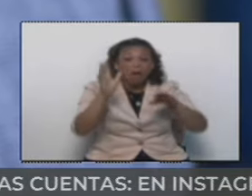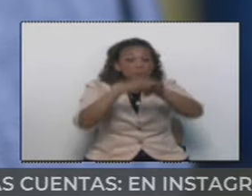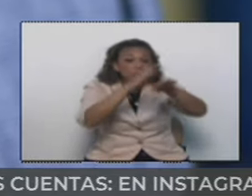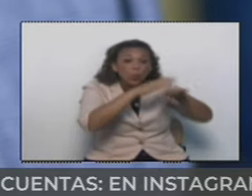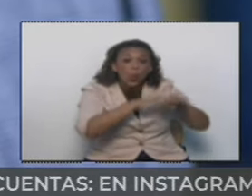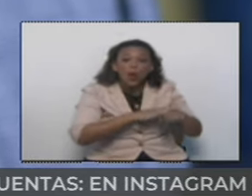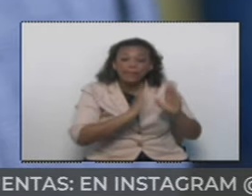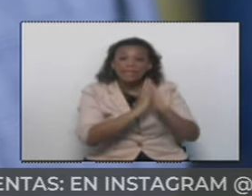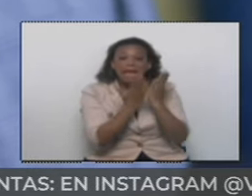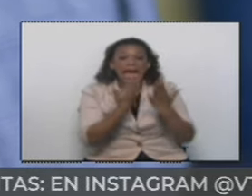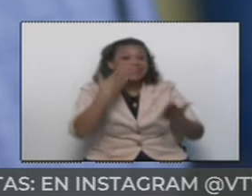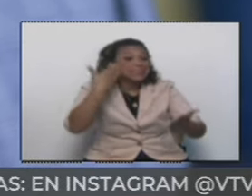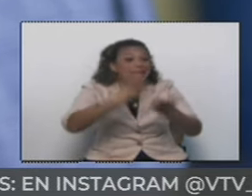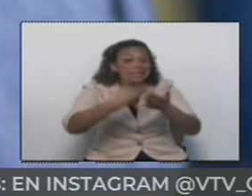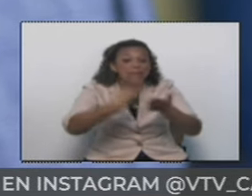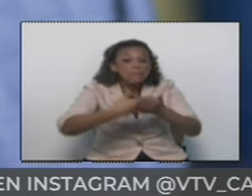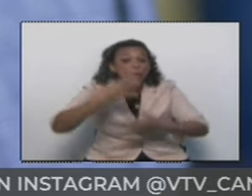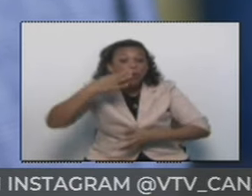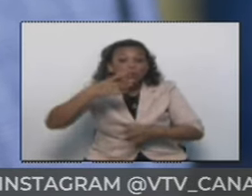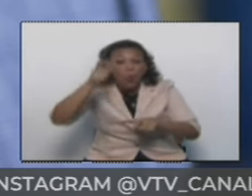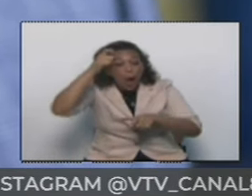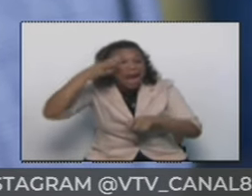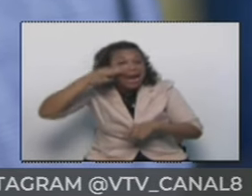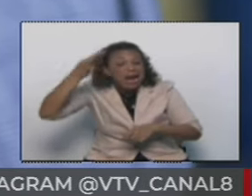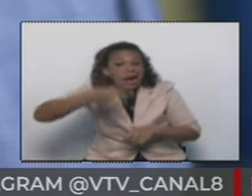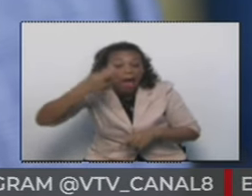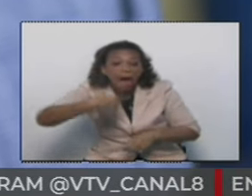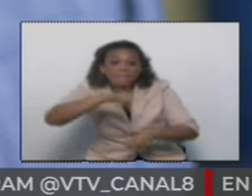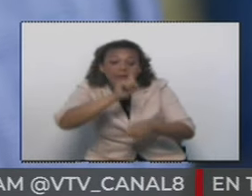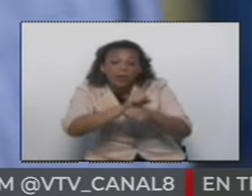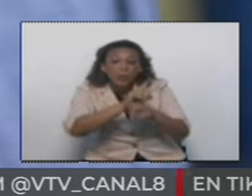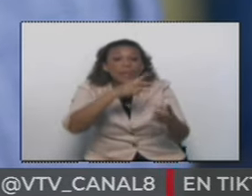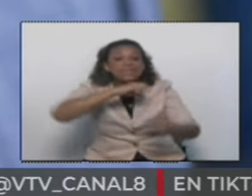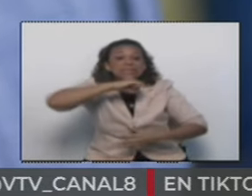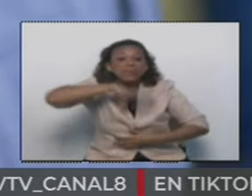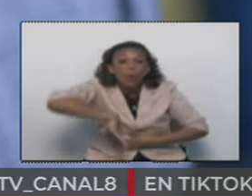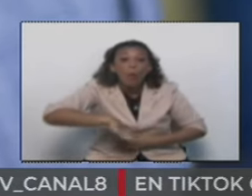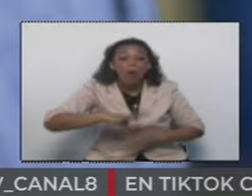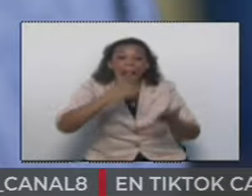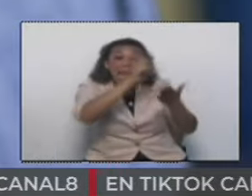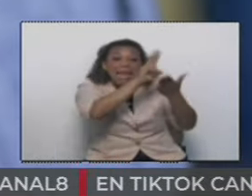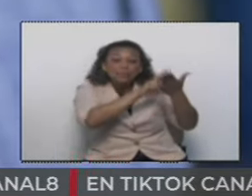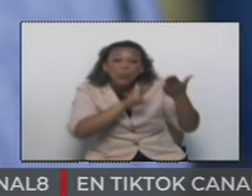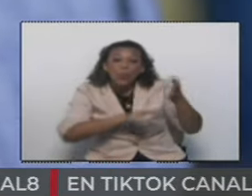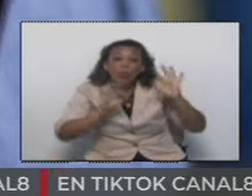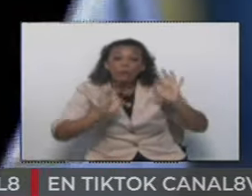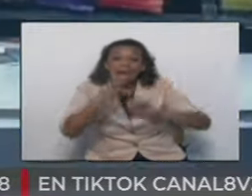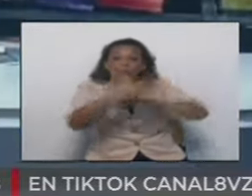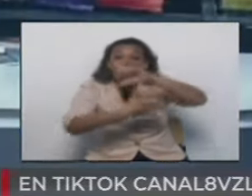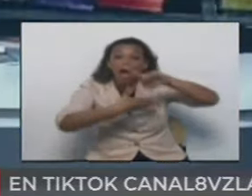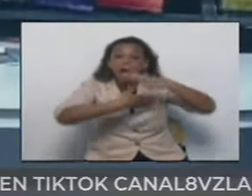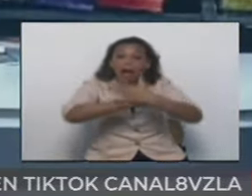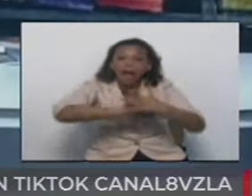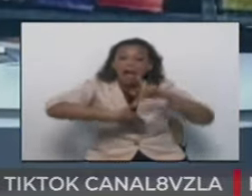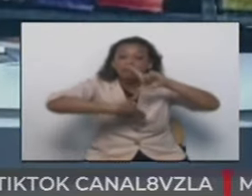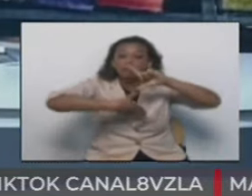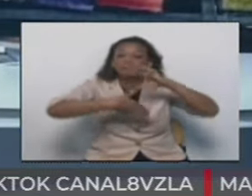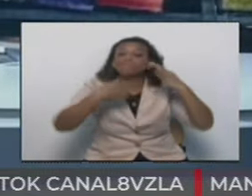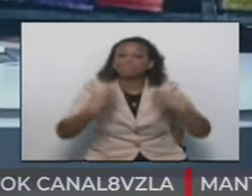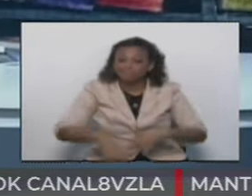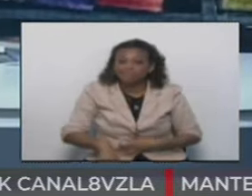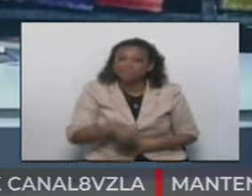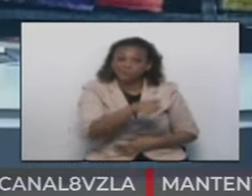novela testimonio, un género específico que tiene sus principales referentes en la literatura latinoamericana. Así